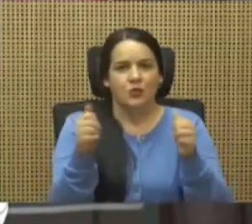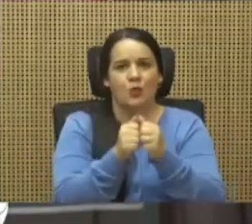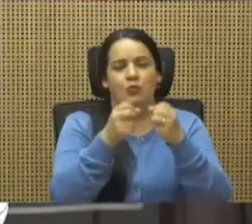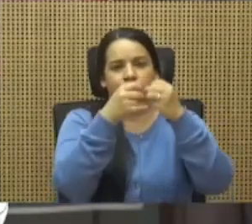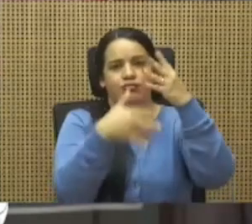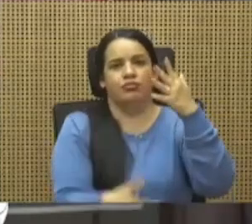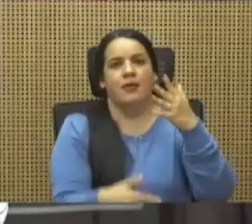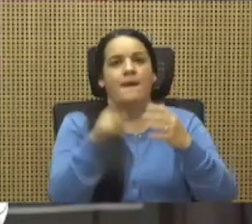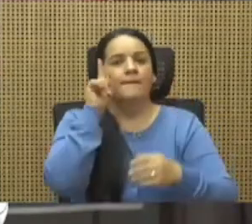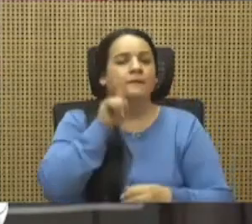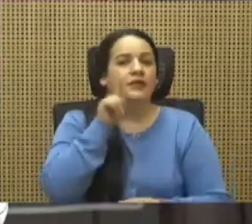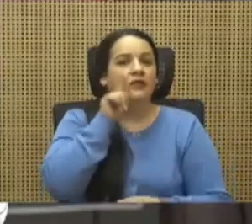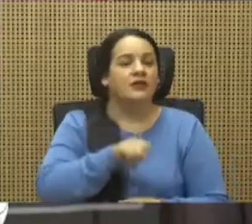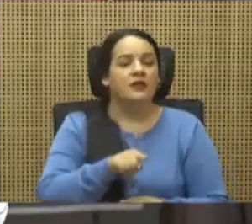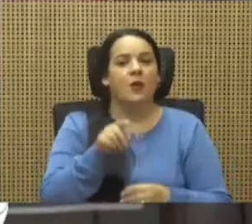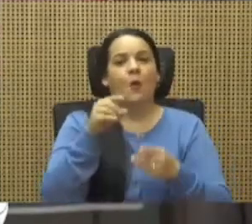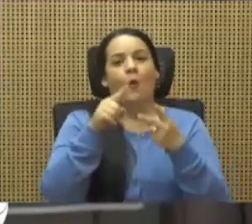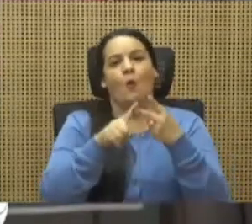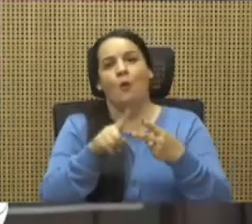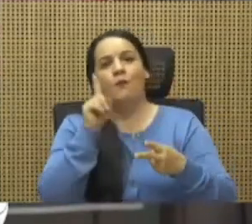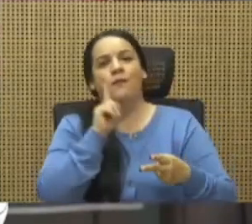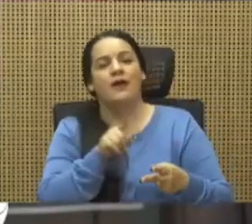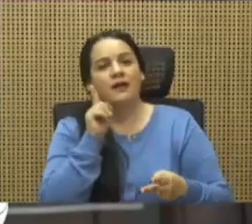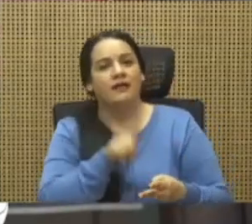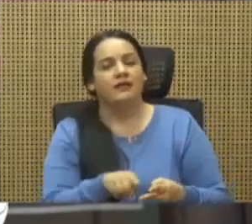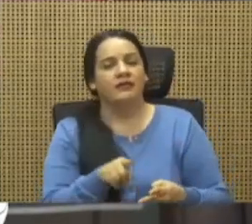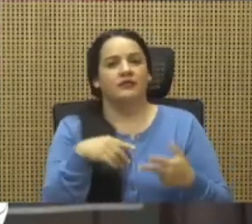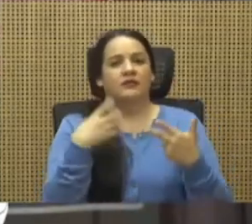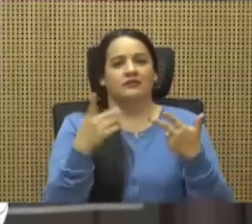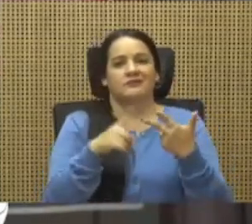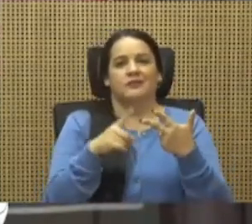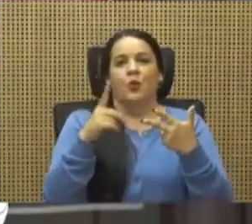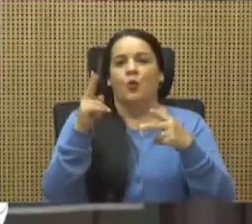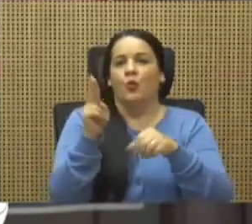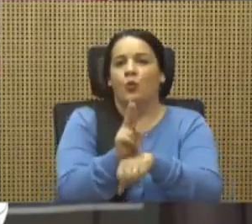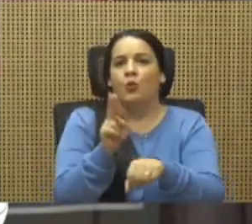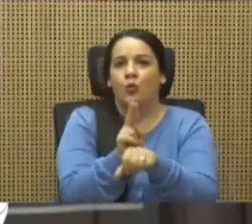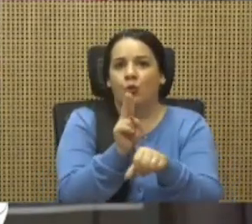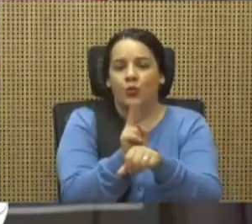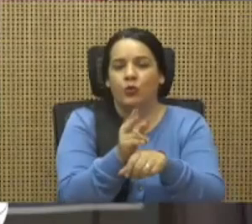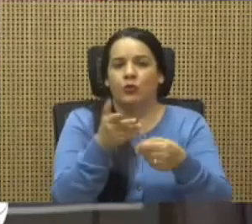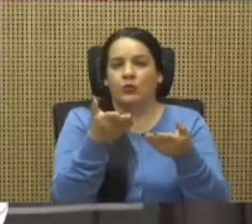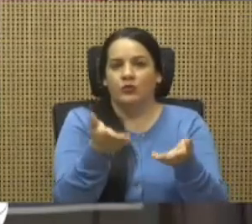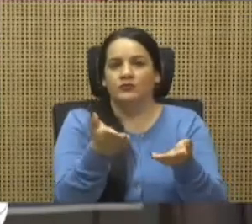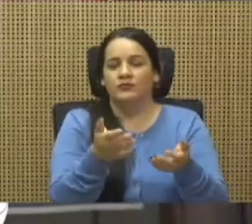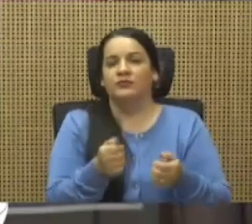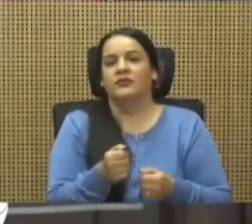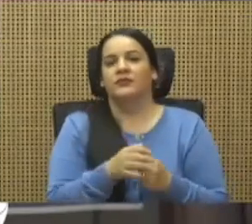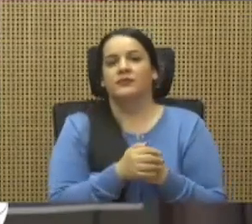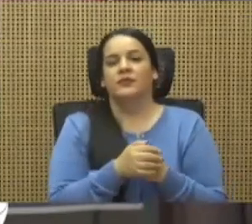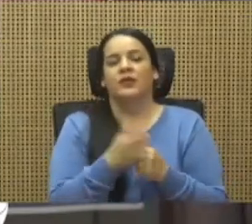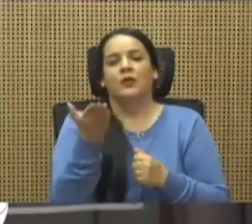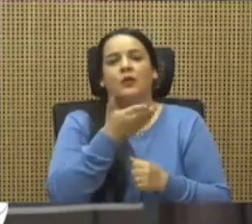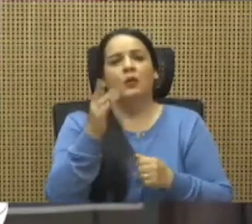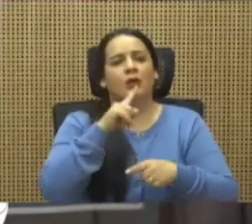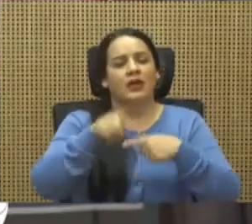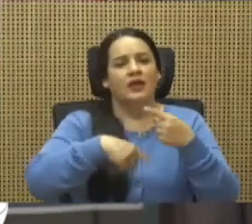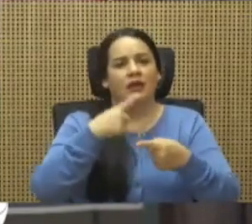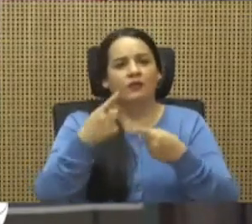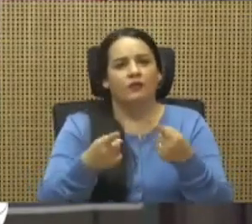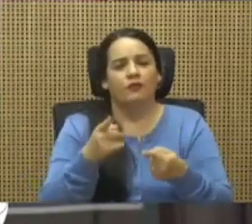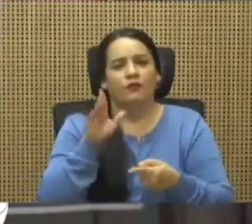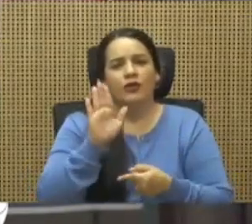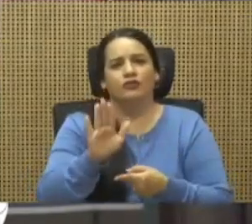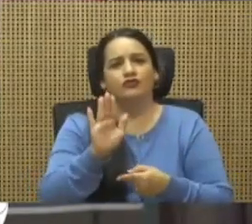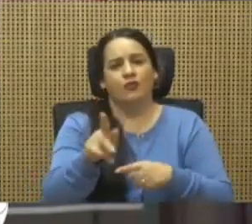de mentiras, con una serie de falsedades, utilizando lo que fue